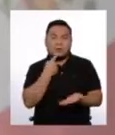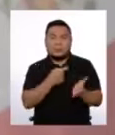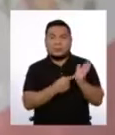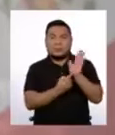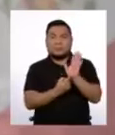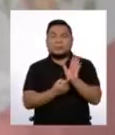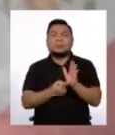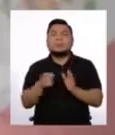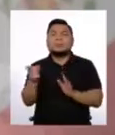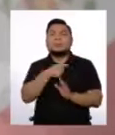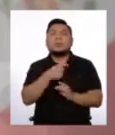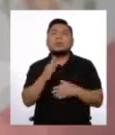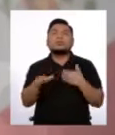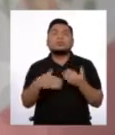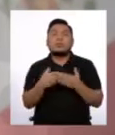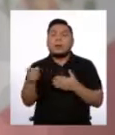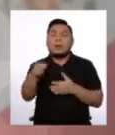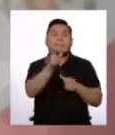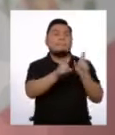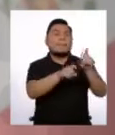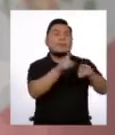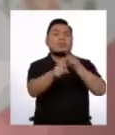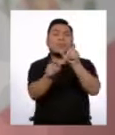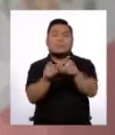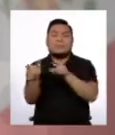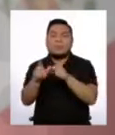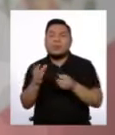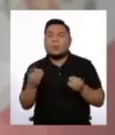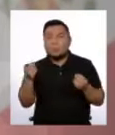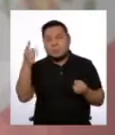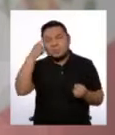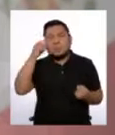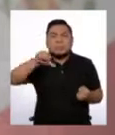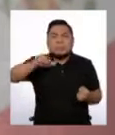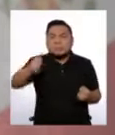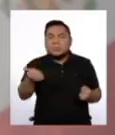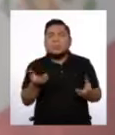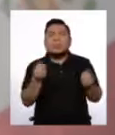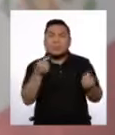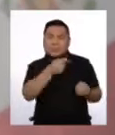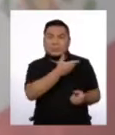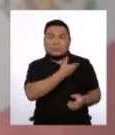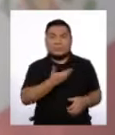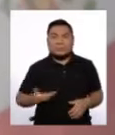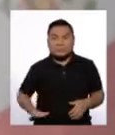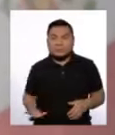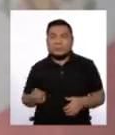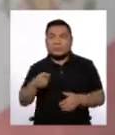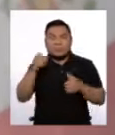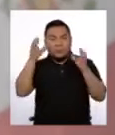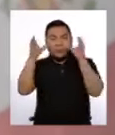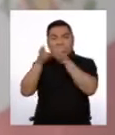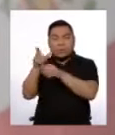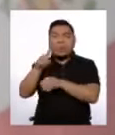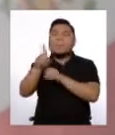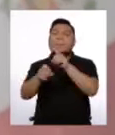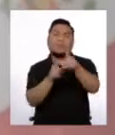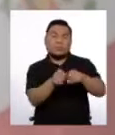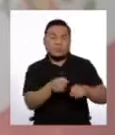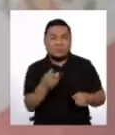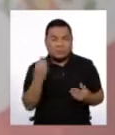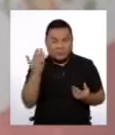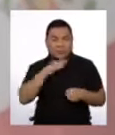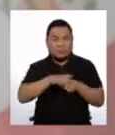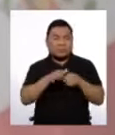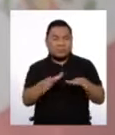sobre la percepción de la población en torno a las medidas que están tomando el Ejecutivo y el Congreso para enfrentar